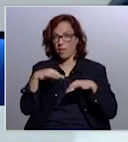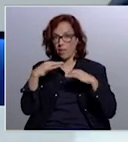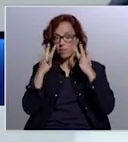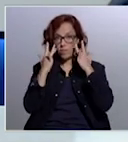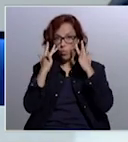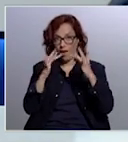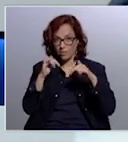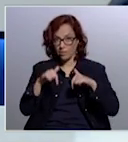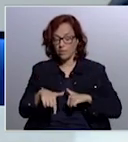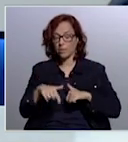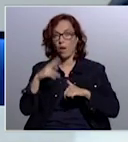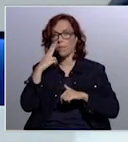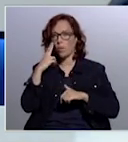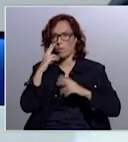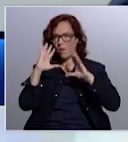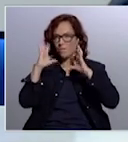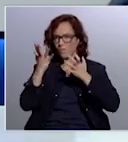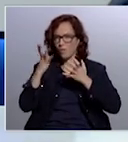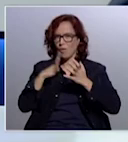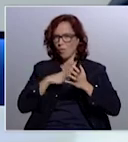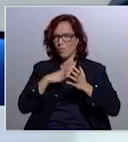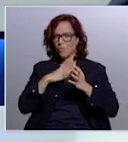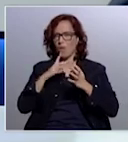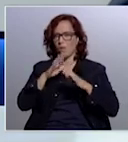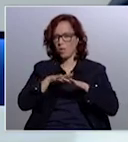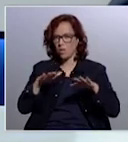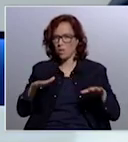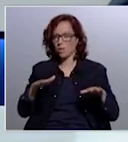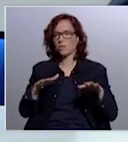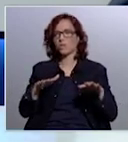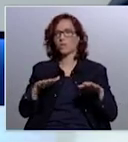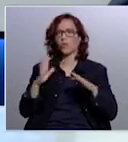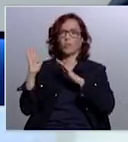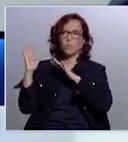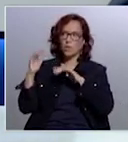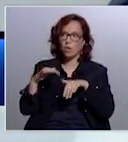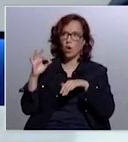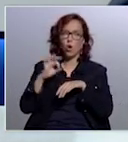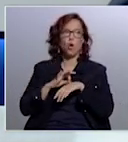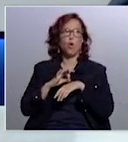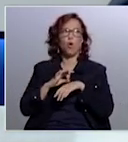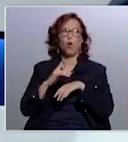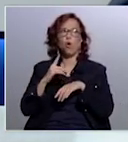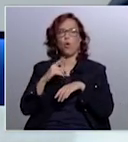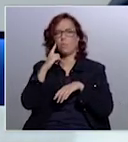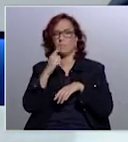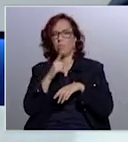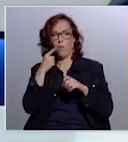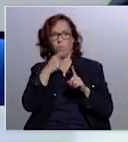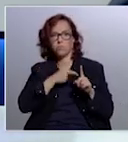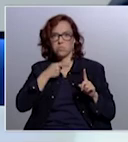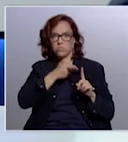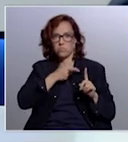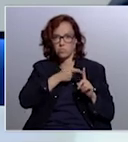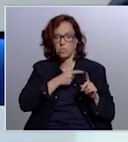con problemas que había de violencia en el niño ya sea por migrantes ya sea por este mito estigmatización por bullying